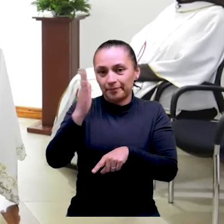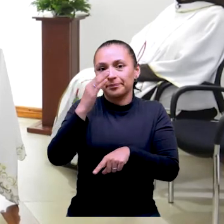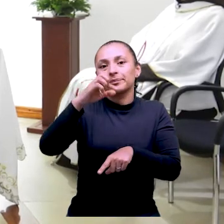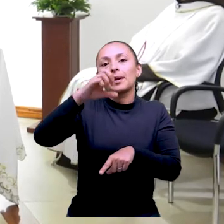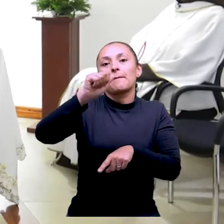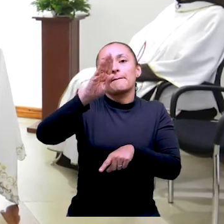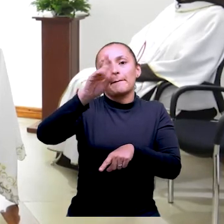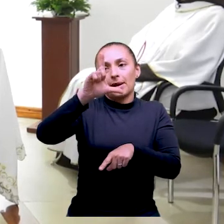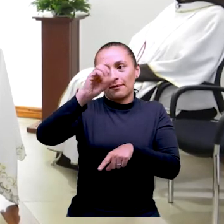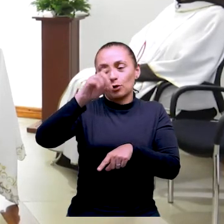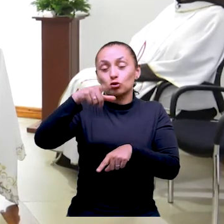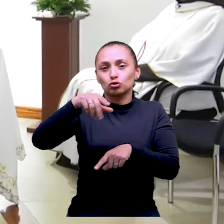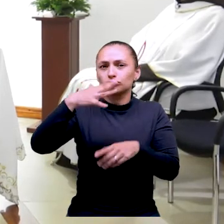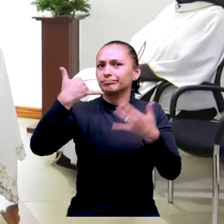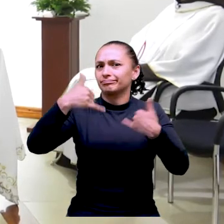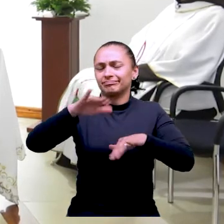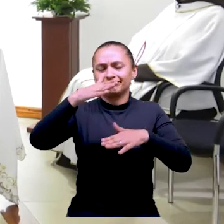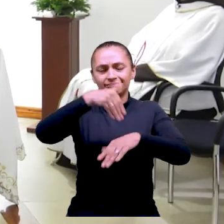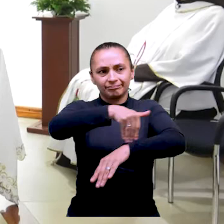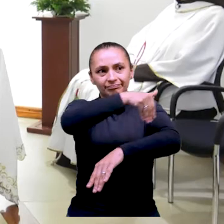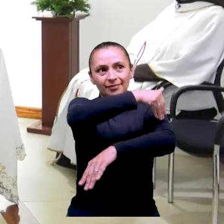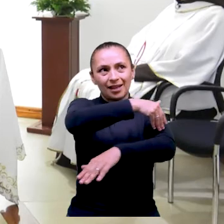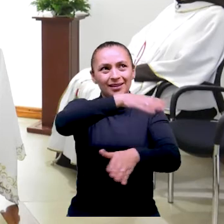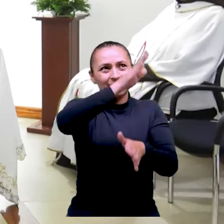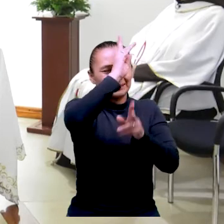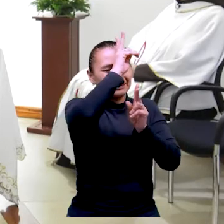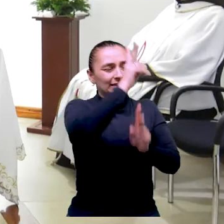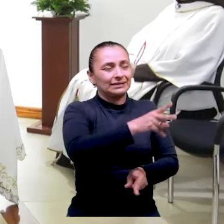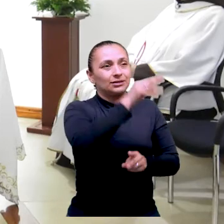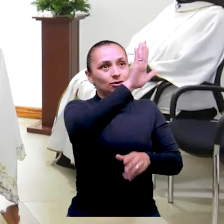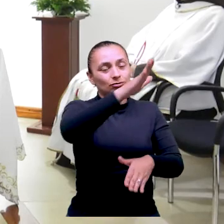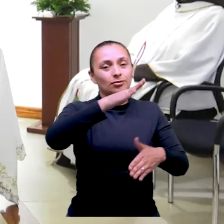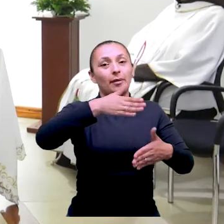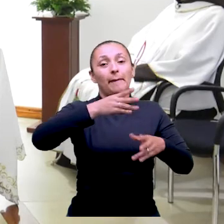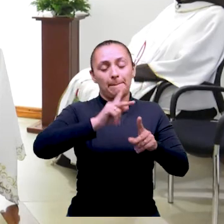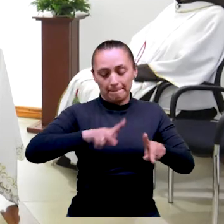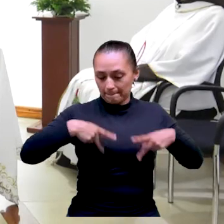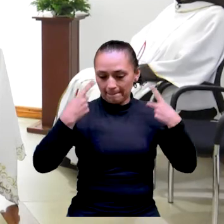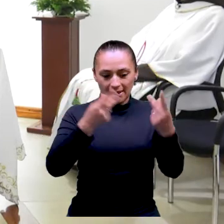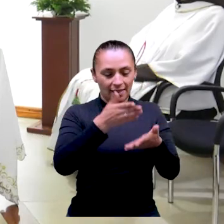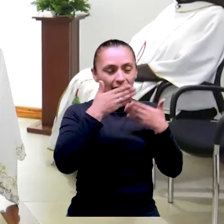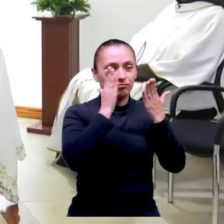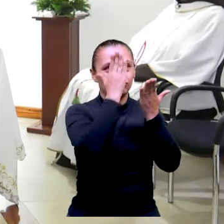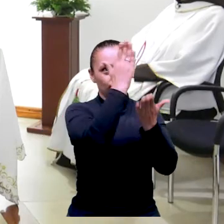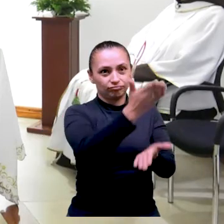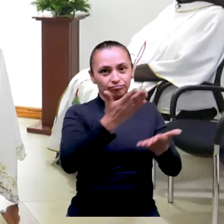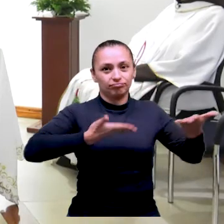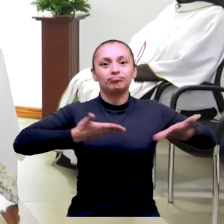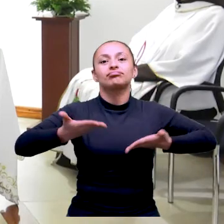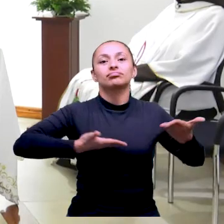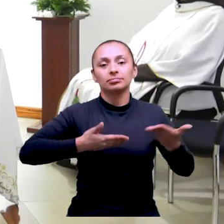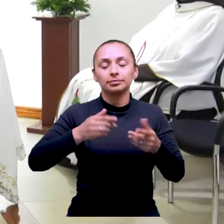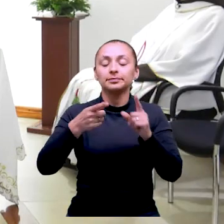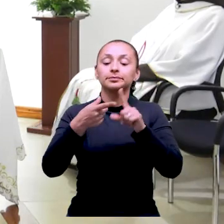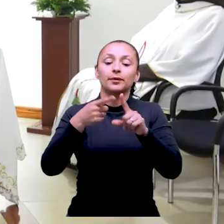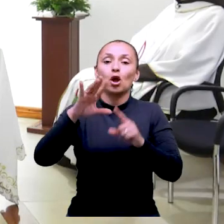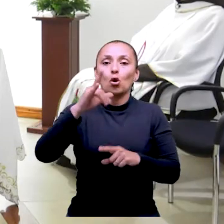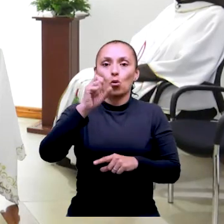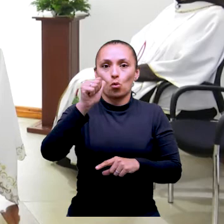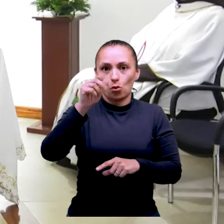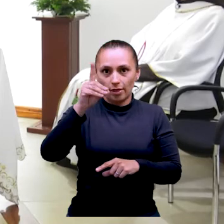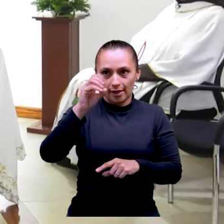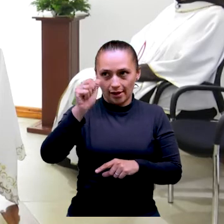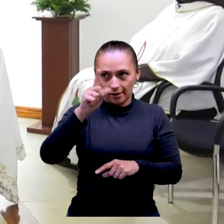que han consagrado sus vidas al servicio de nuestro señor jesucristo les enviamos ayudas